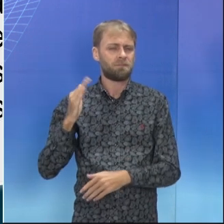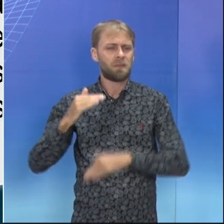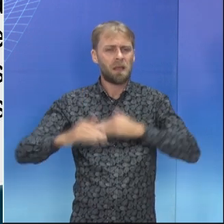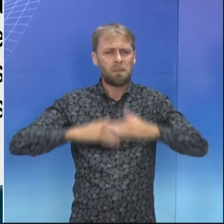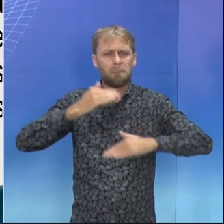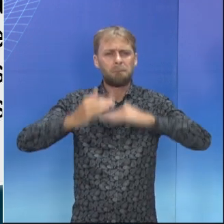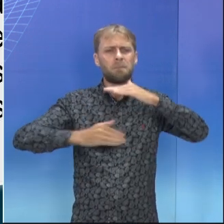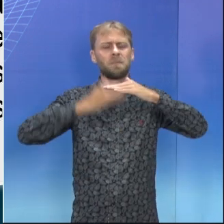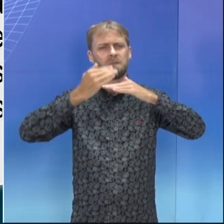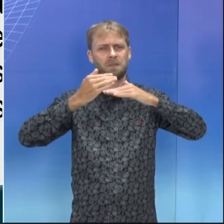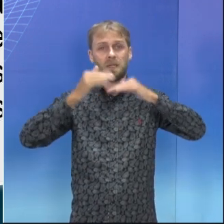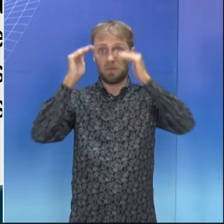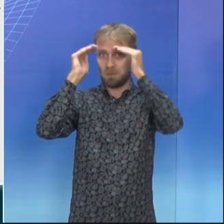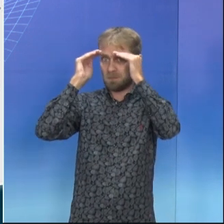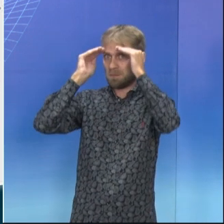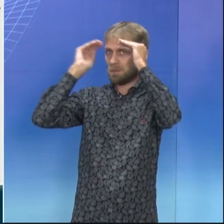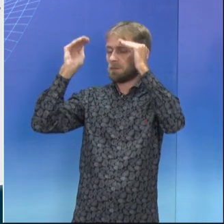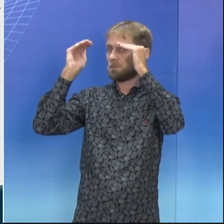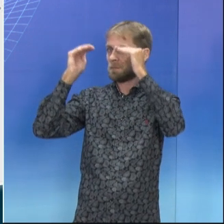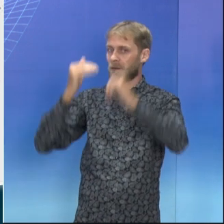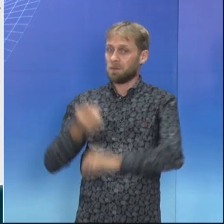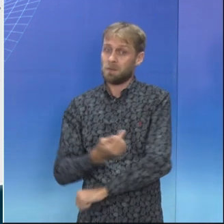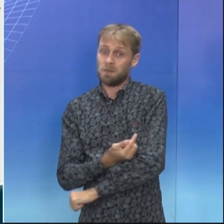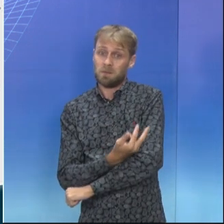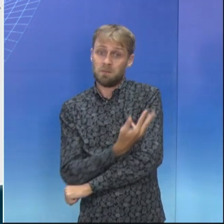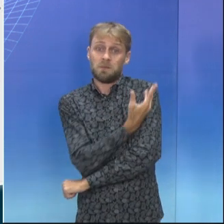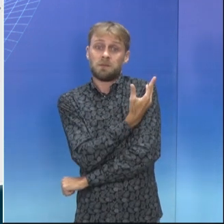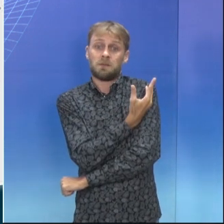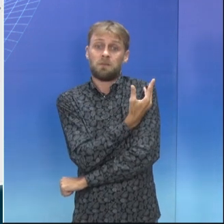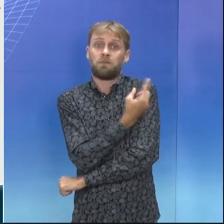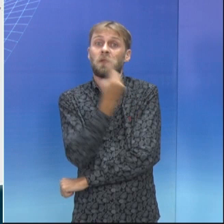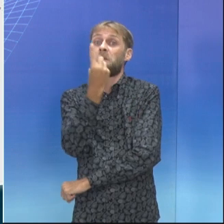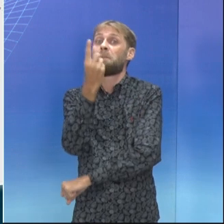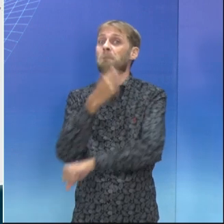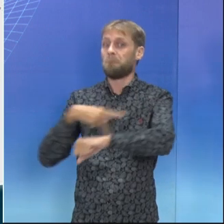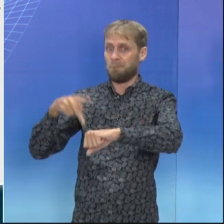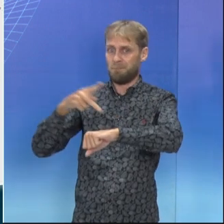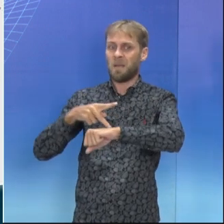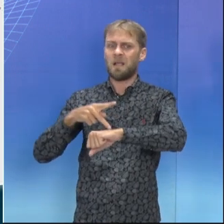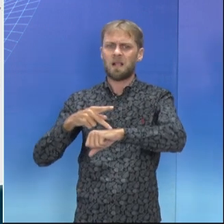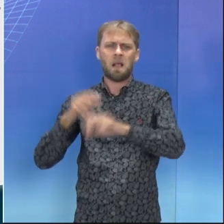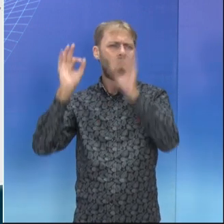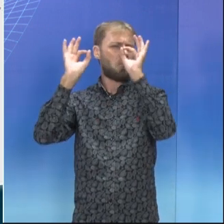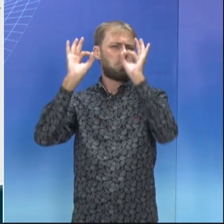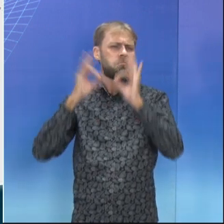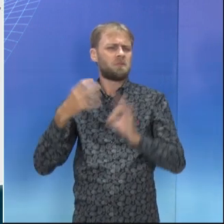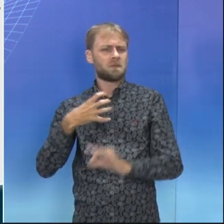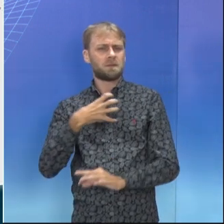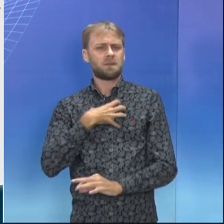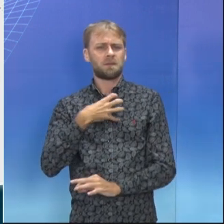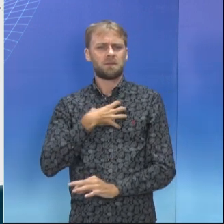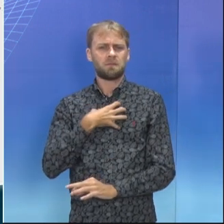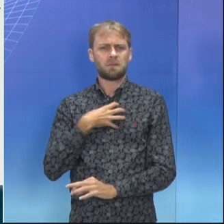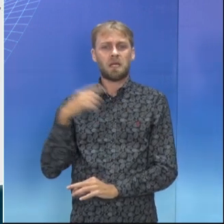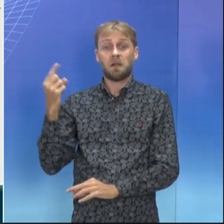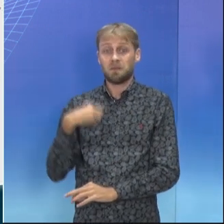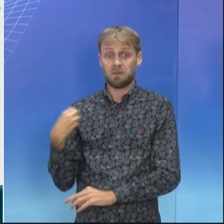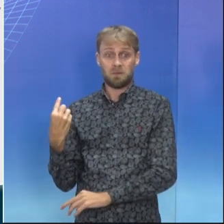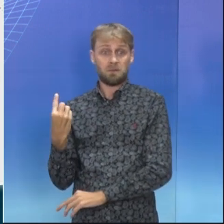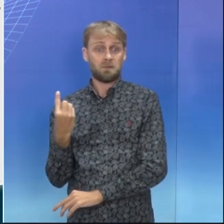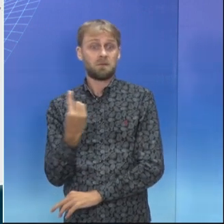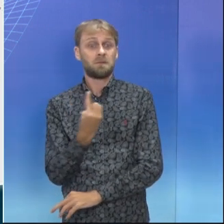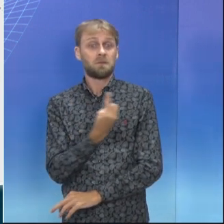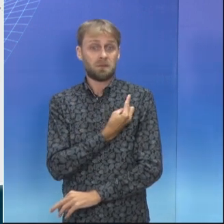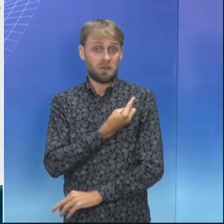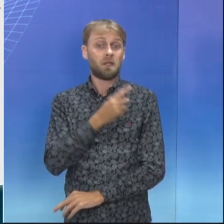similares, se multiplicaron las muestras de respeto y emoción. Una nación es formidable